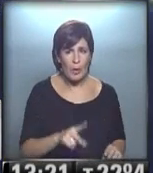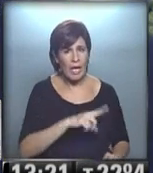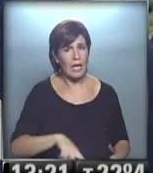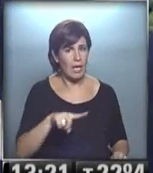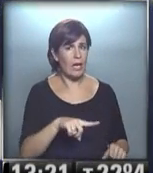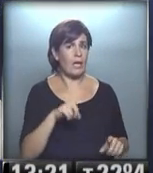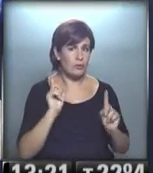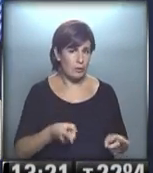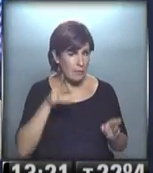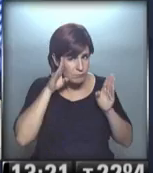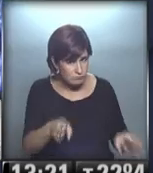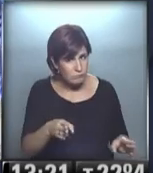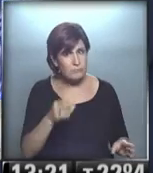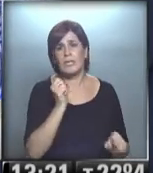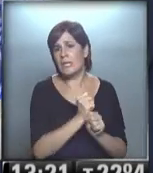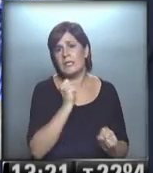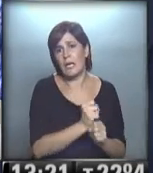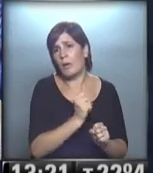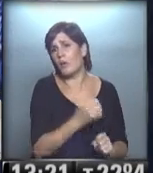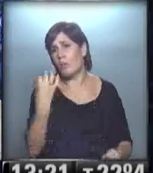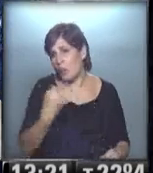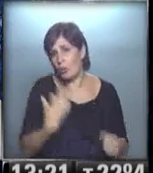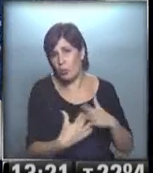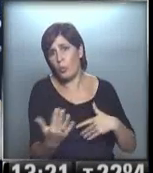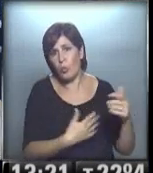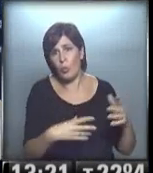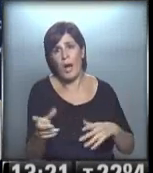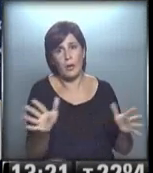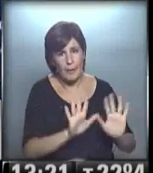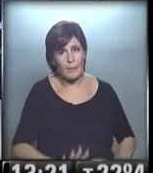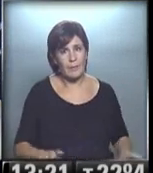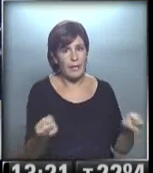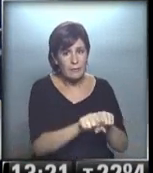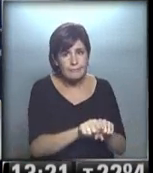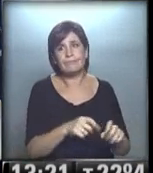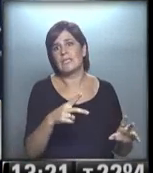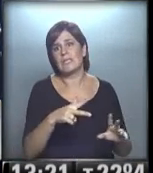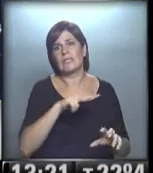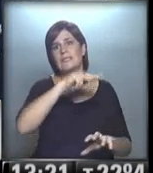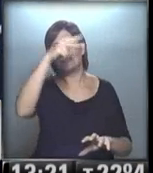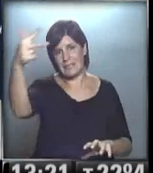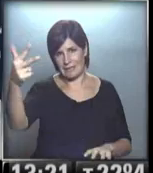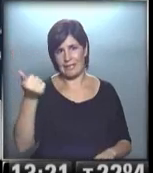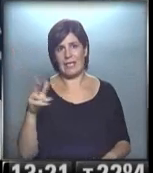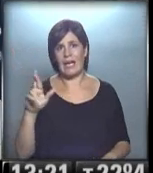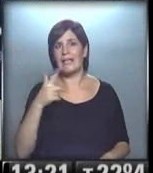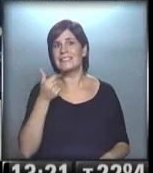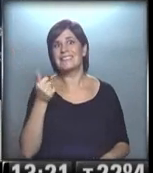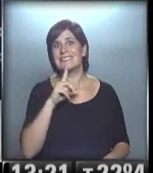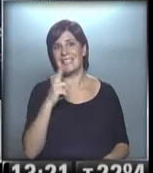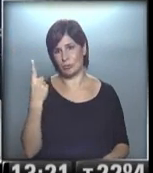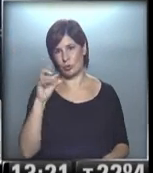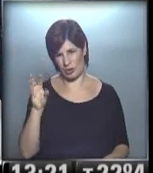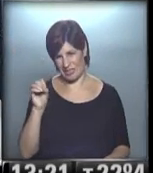en en el proyecto y que el trabajo que se hizo fue bien realizado arsat 1 brindará entre otras prestaciones